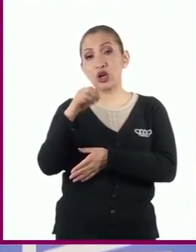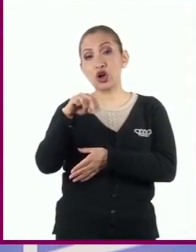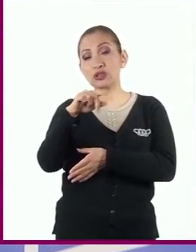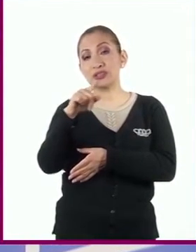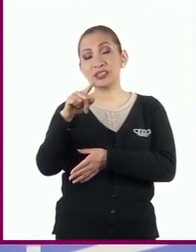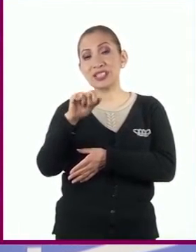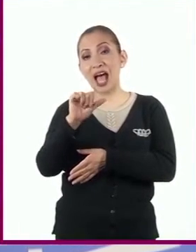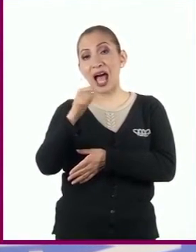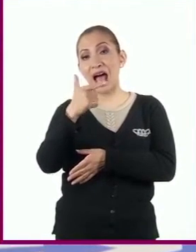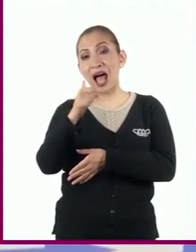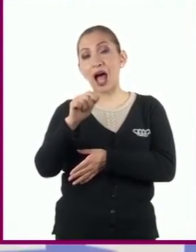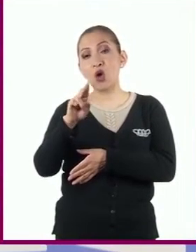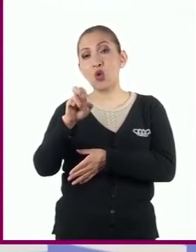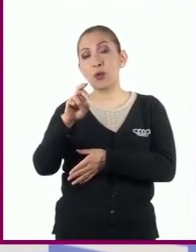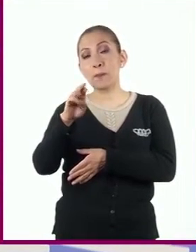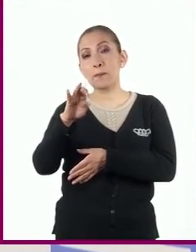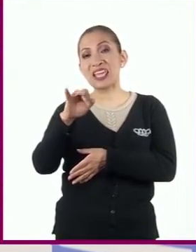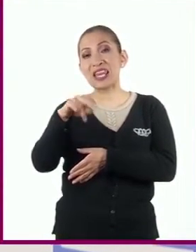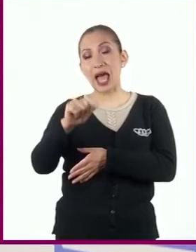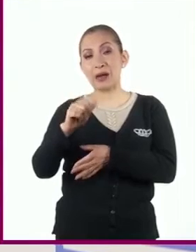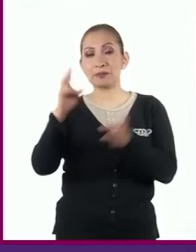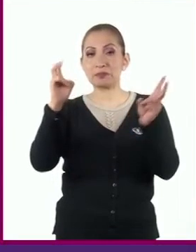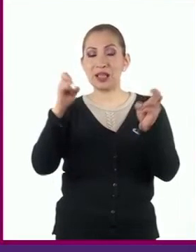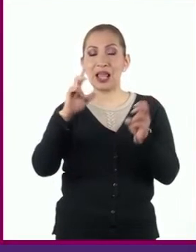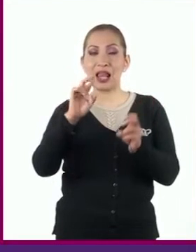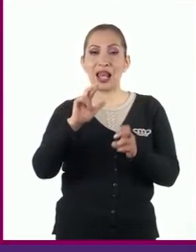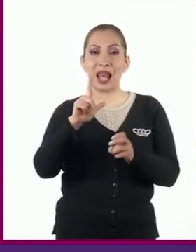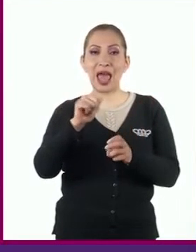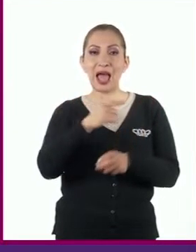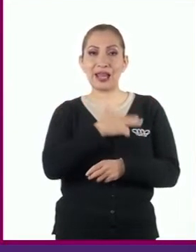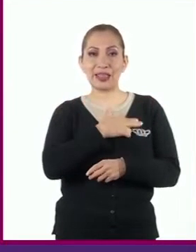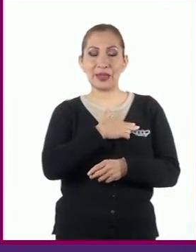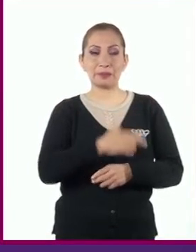Gonzaga Urbina, La herida.